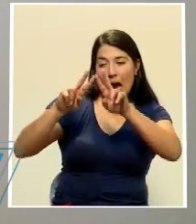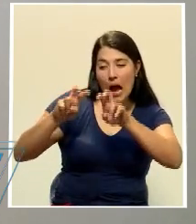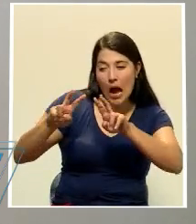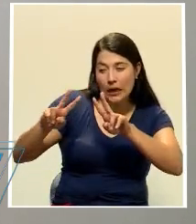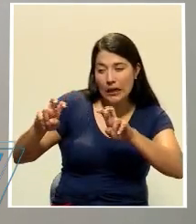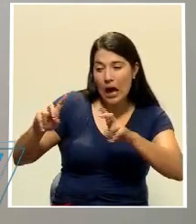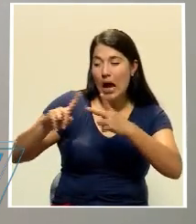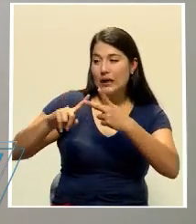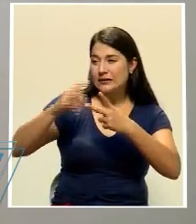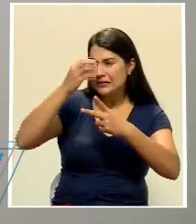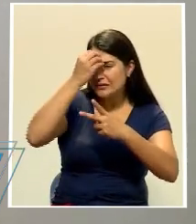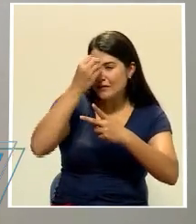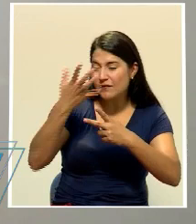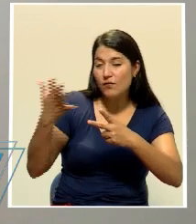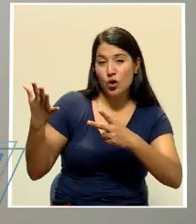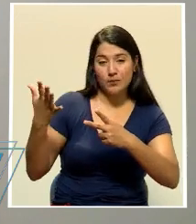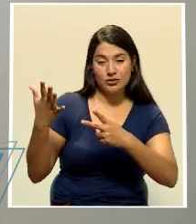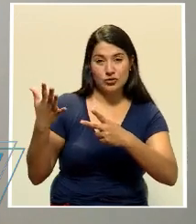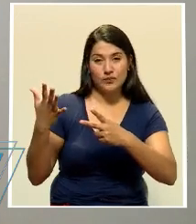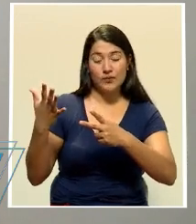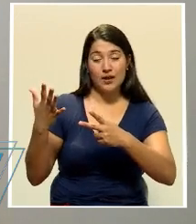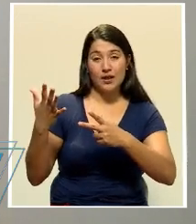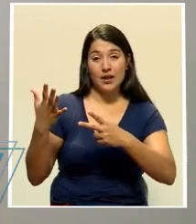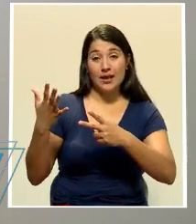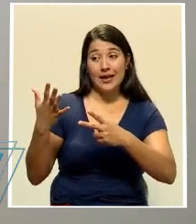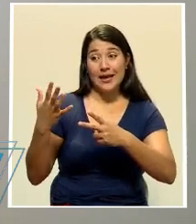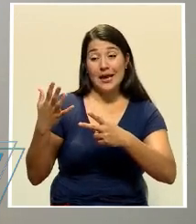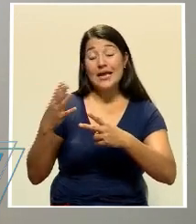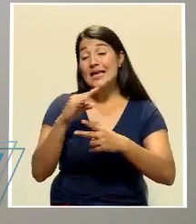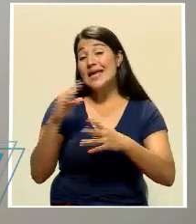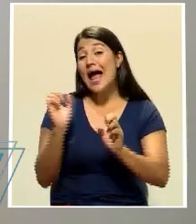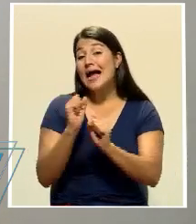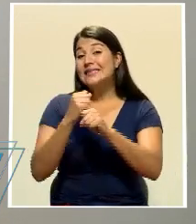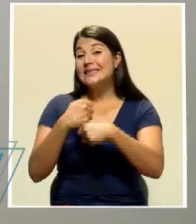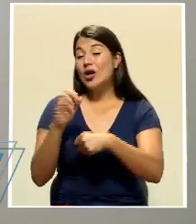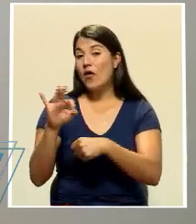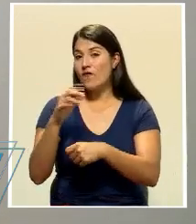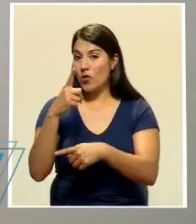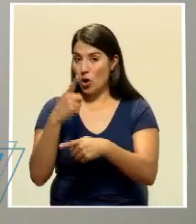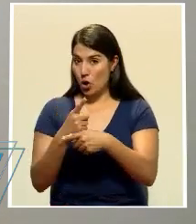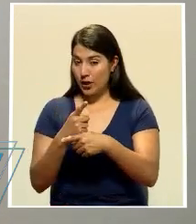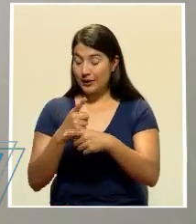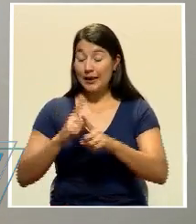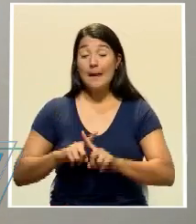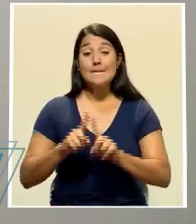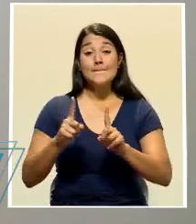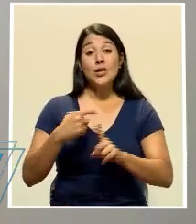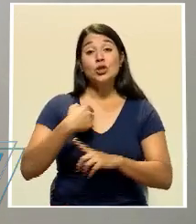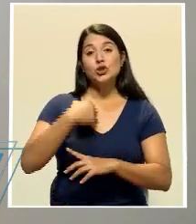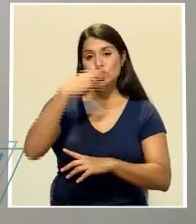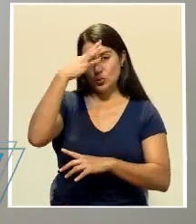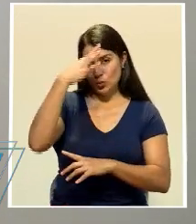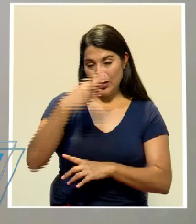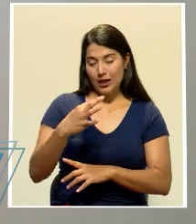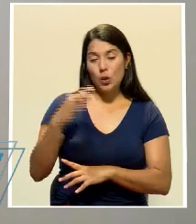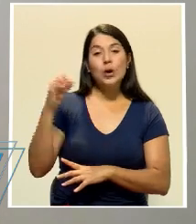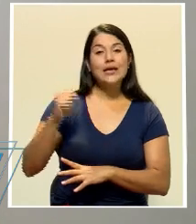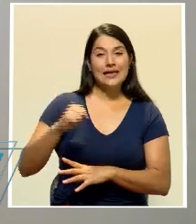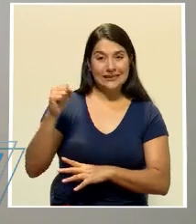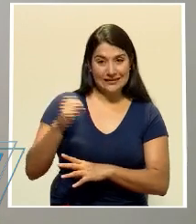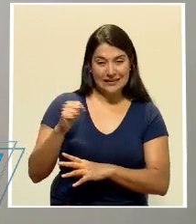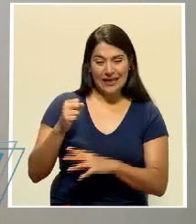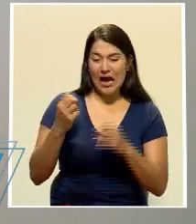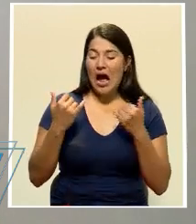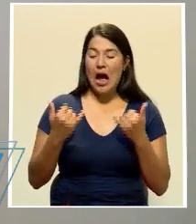que hacemos desde Hablando Claro, lo que nos corresponde hacer. Pero yo creo que sí, en efecto, es un mundo